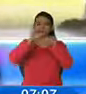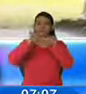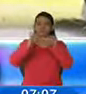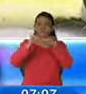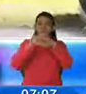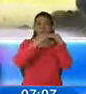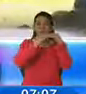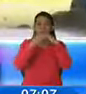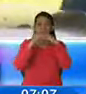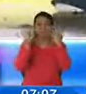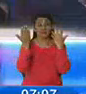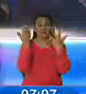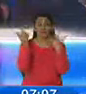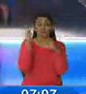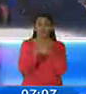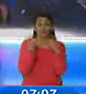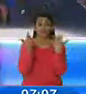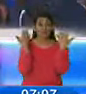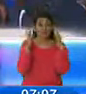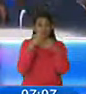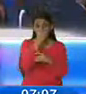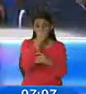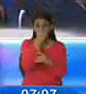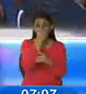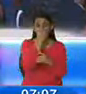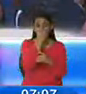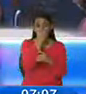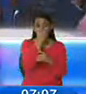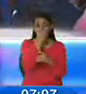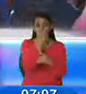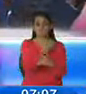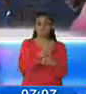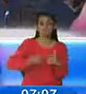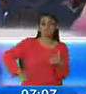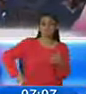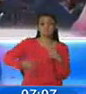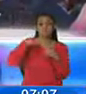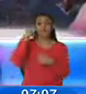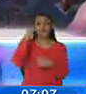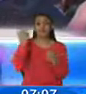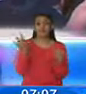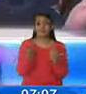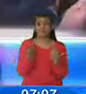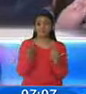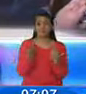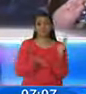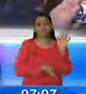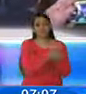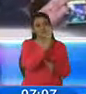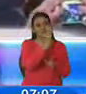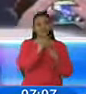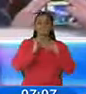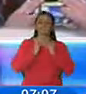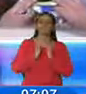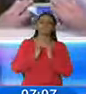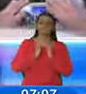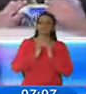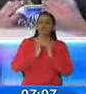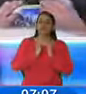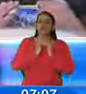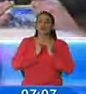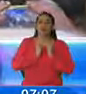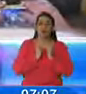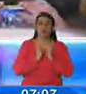la democracia estaba en peligro. Ahora el presidente Rafael Correa se va a descansar con toda